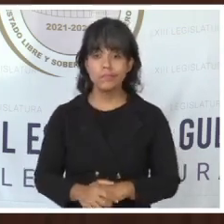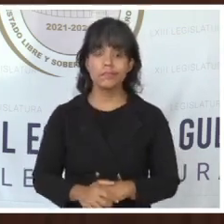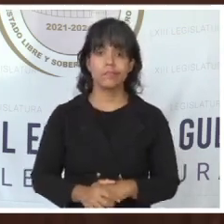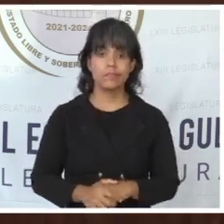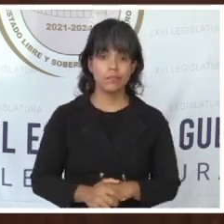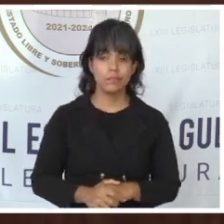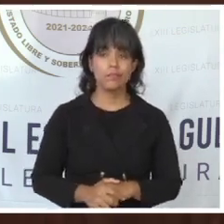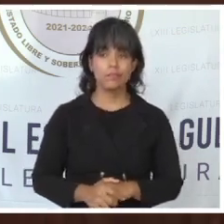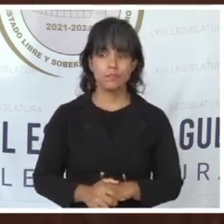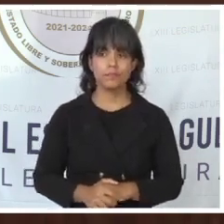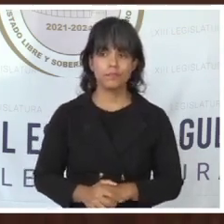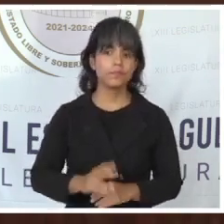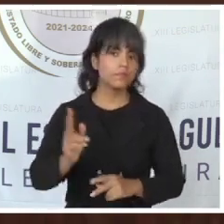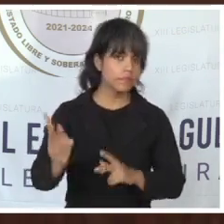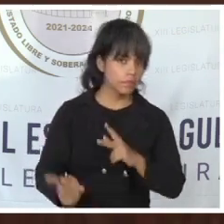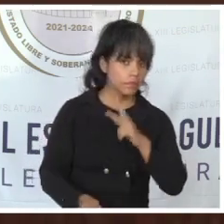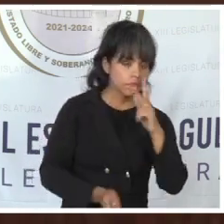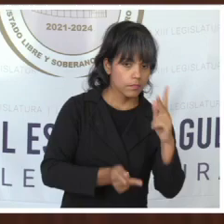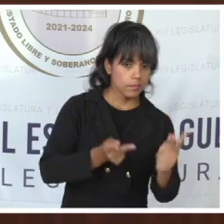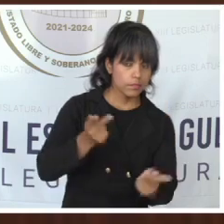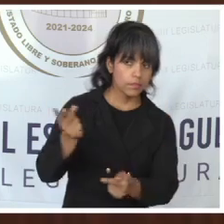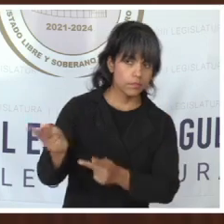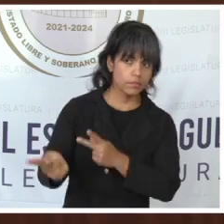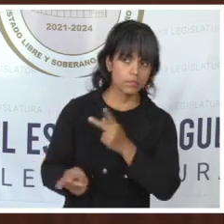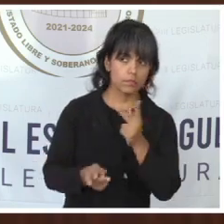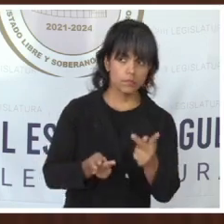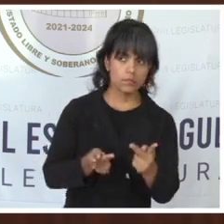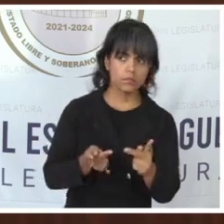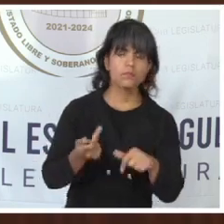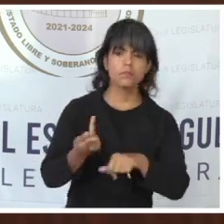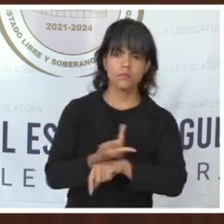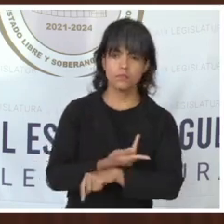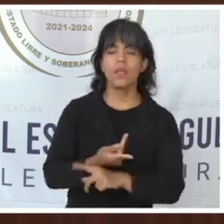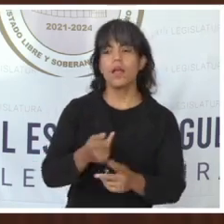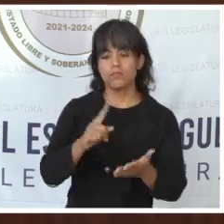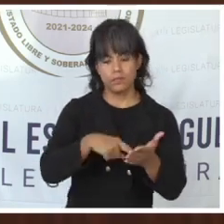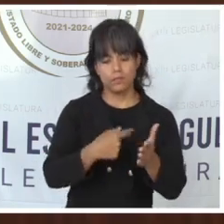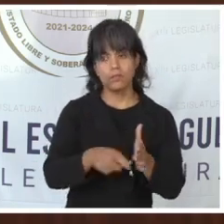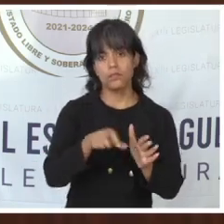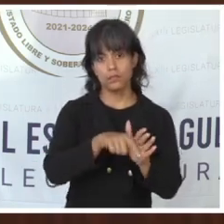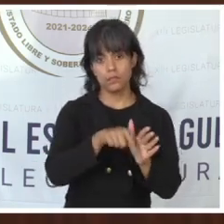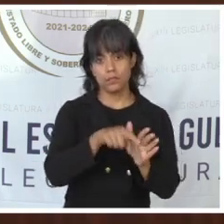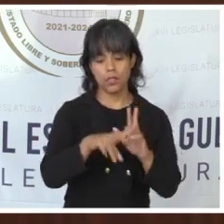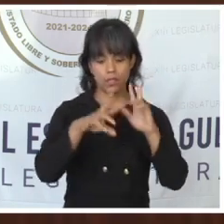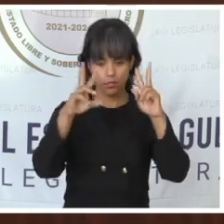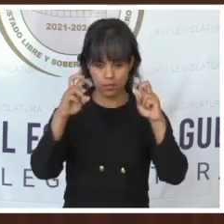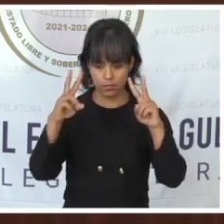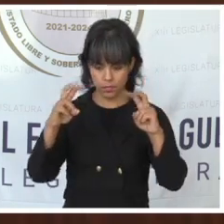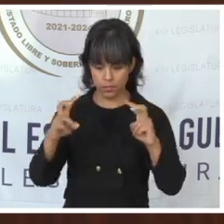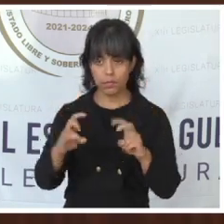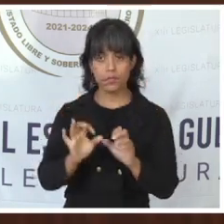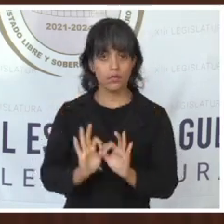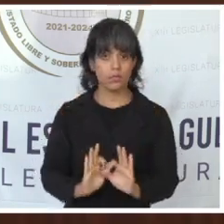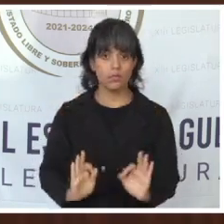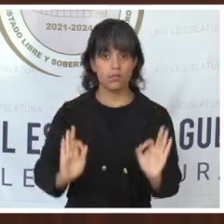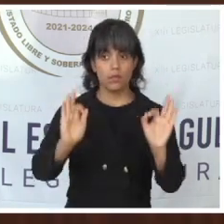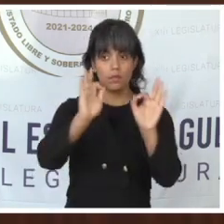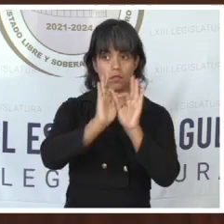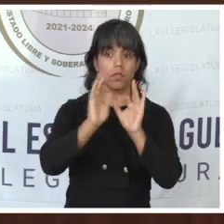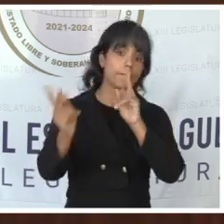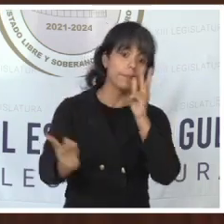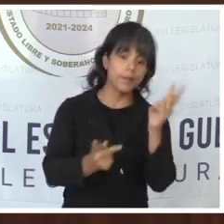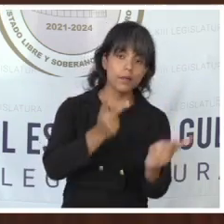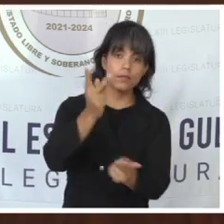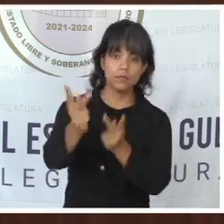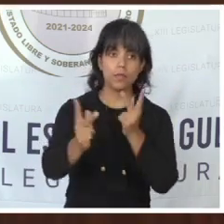En la consulta que tiene que ver en materia electoral hay temas muy particulares que se les tiene que